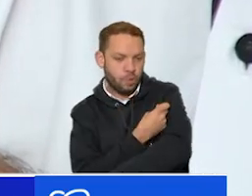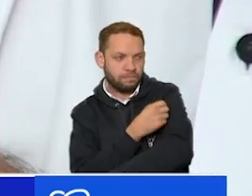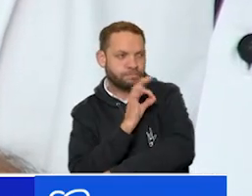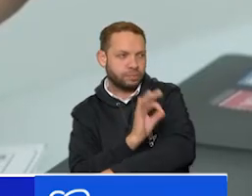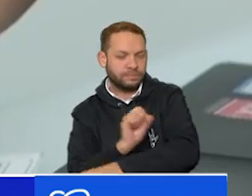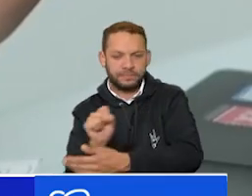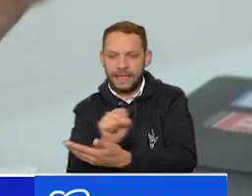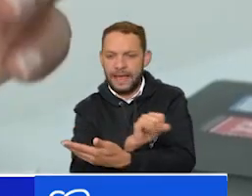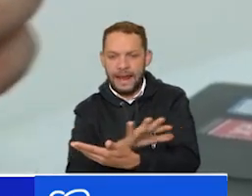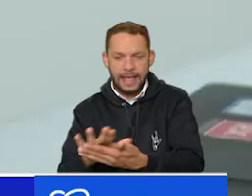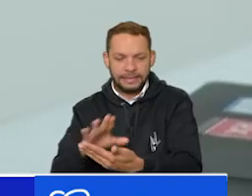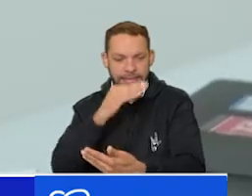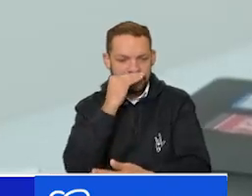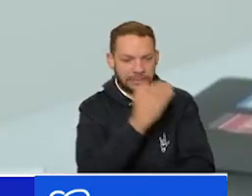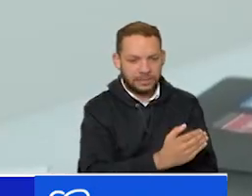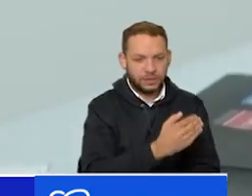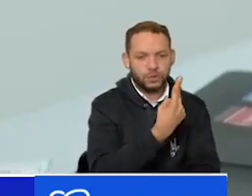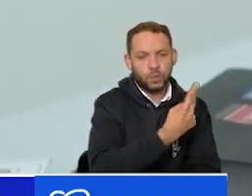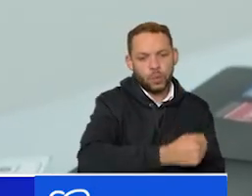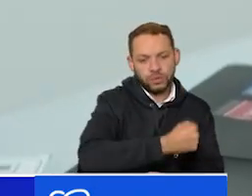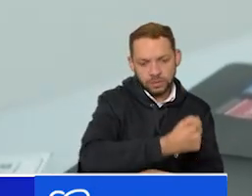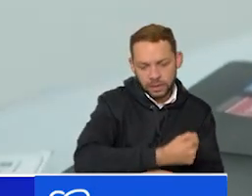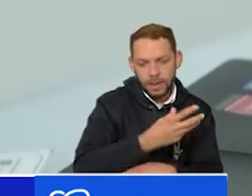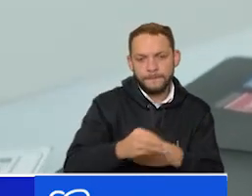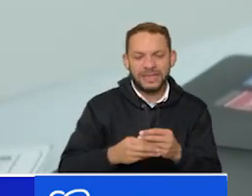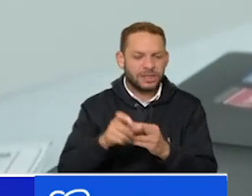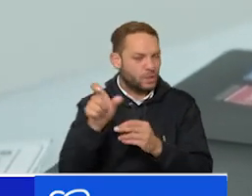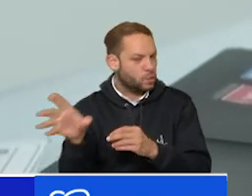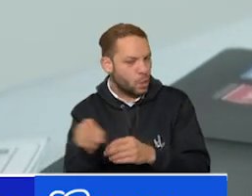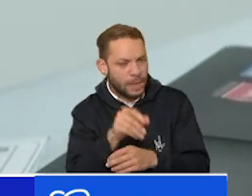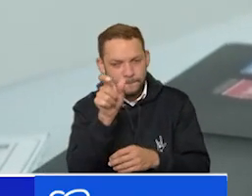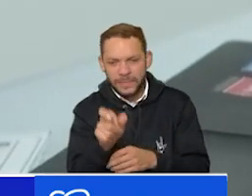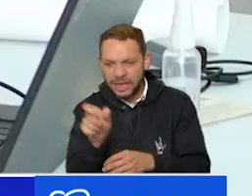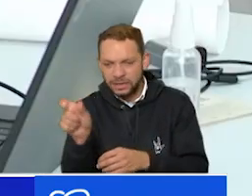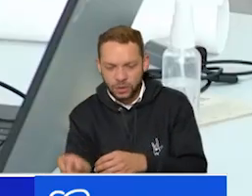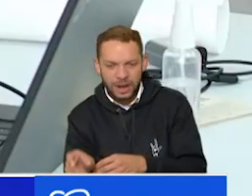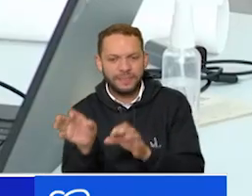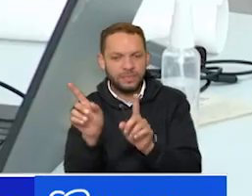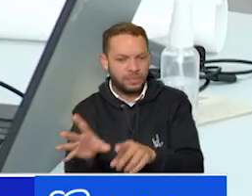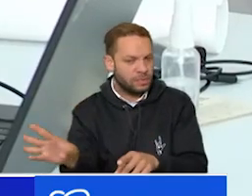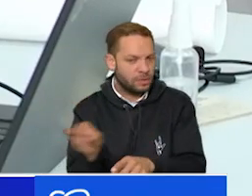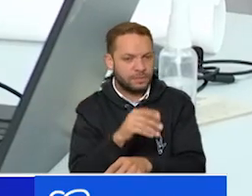gratuita para los niños menores de 2 años, para la población en riesgo y para los mayores de 65 años.